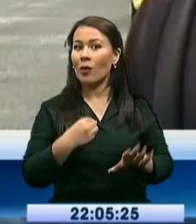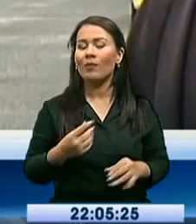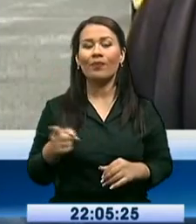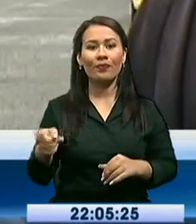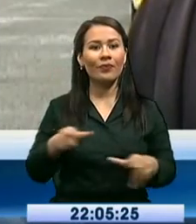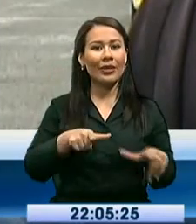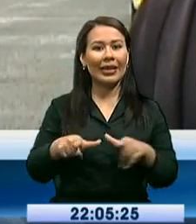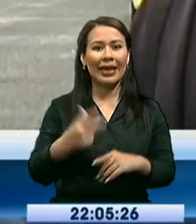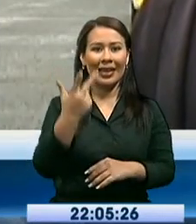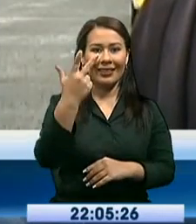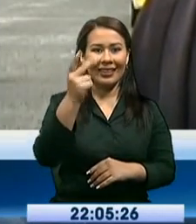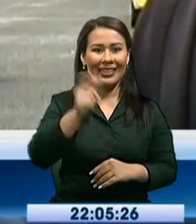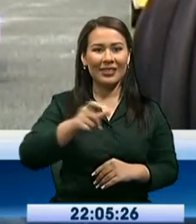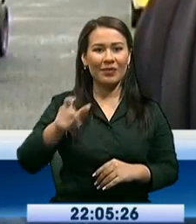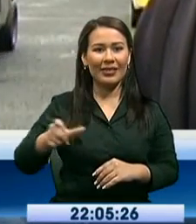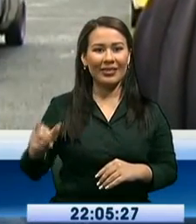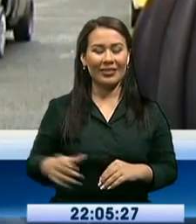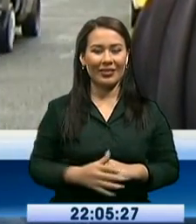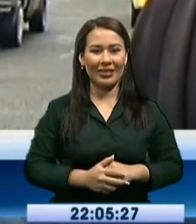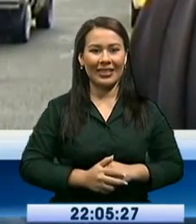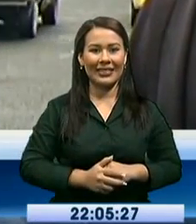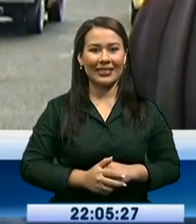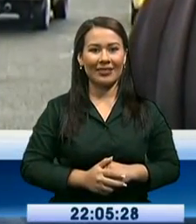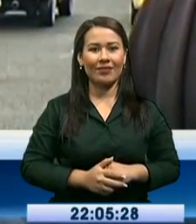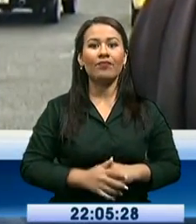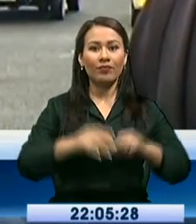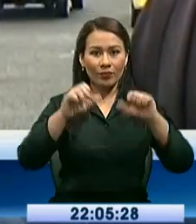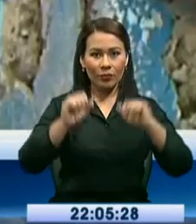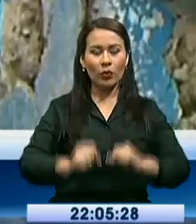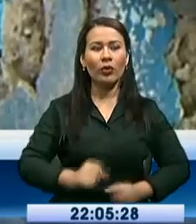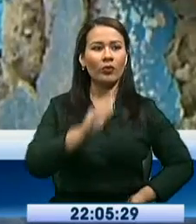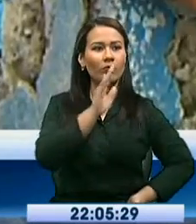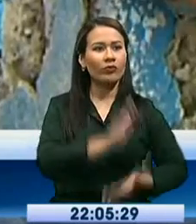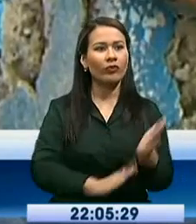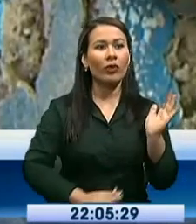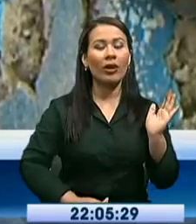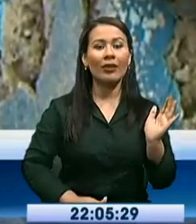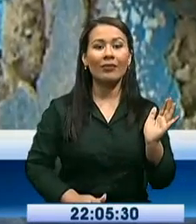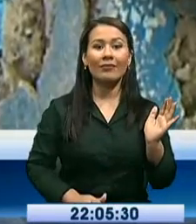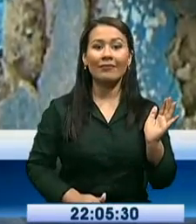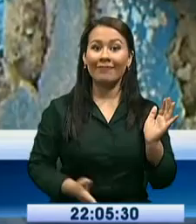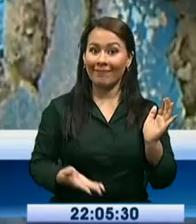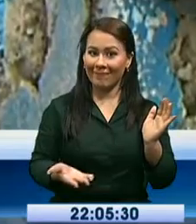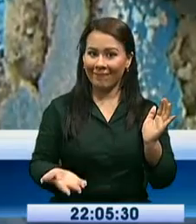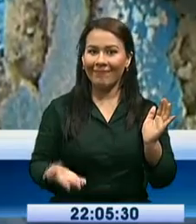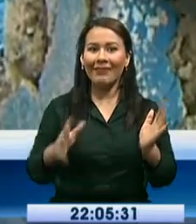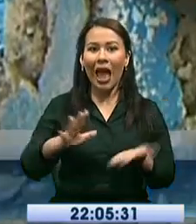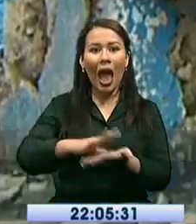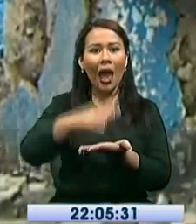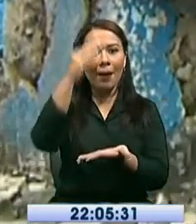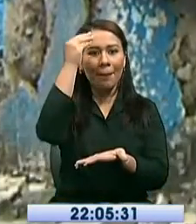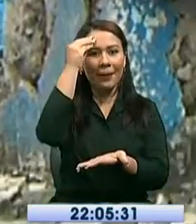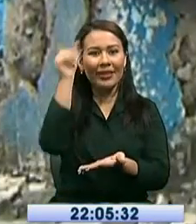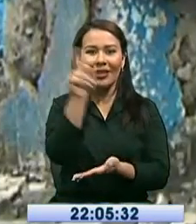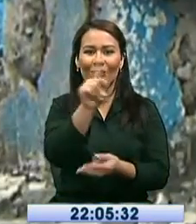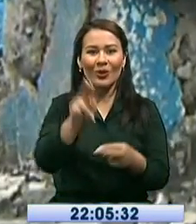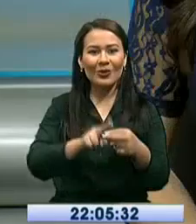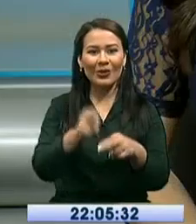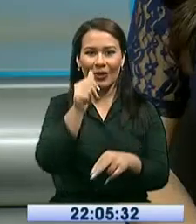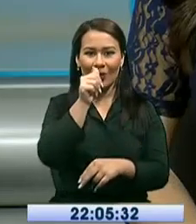solamente con 3 personas que tuvimos ahí, ellos cogieron, se fueron. Informó José Morales.